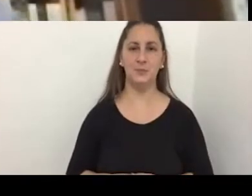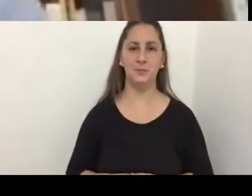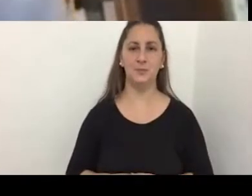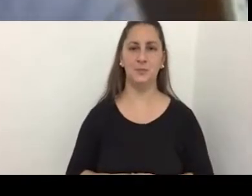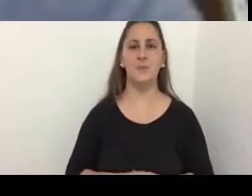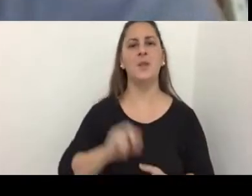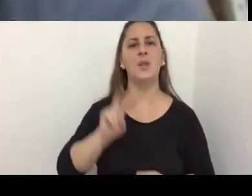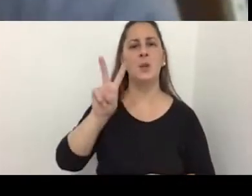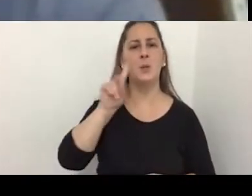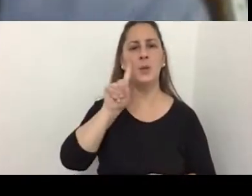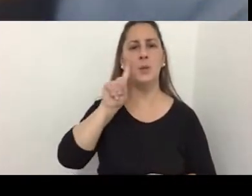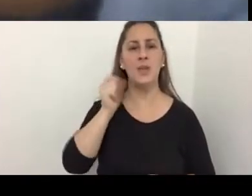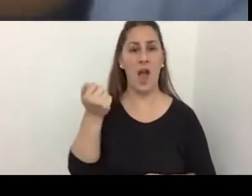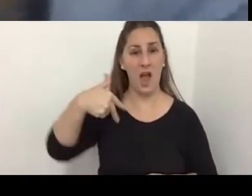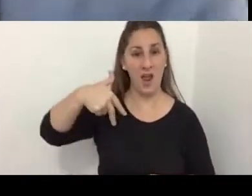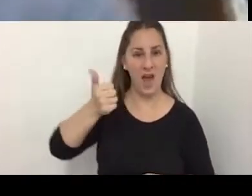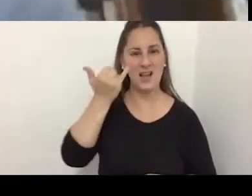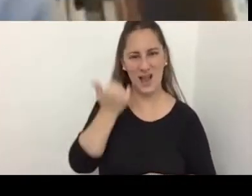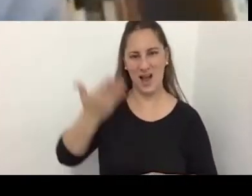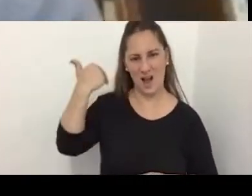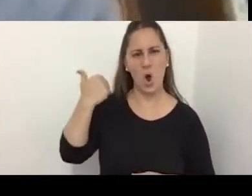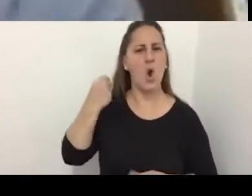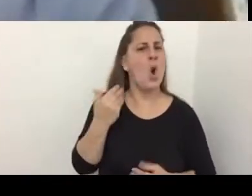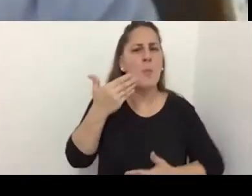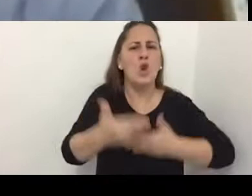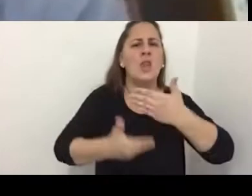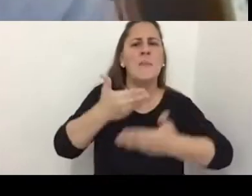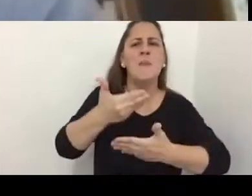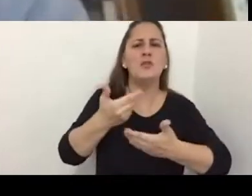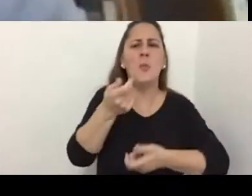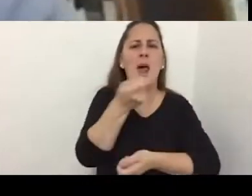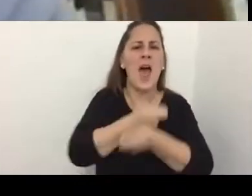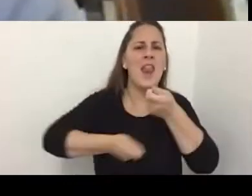Viviana les estuvo hablando del procedimiento para la negociación